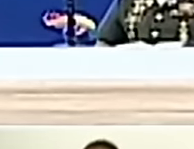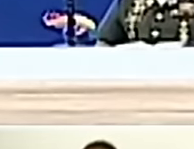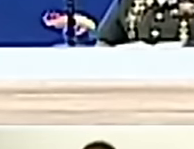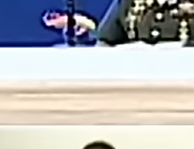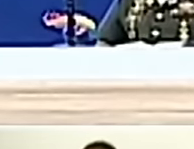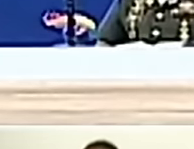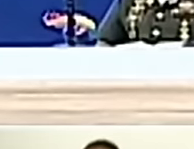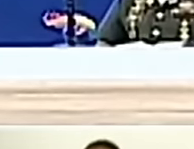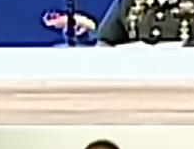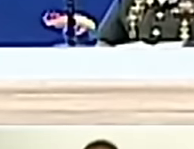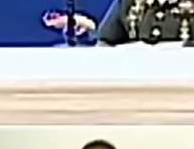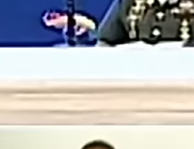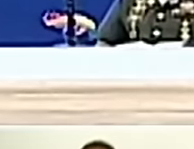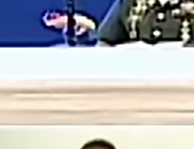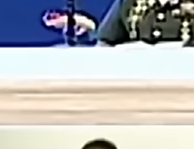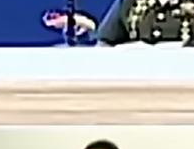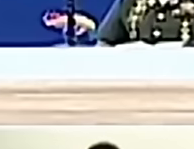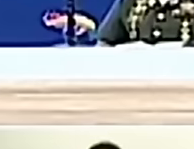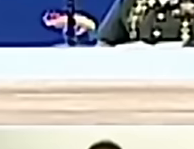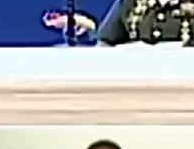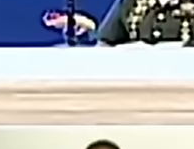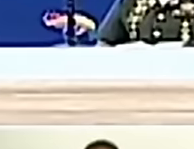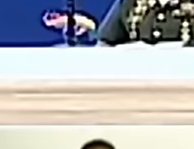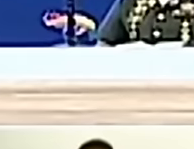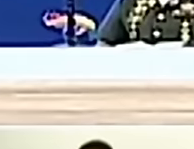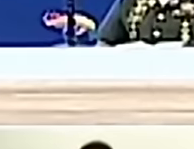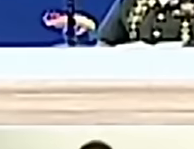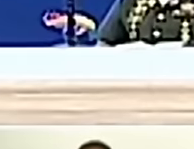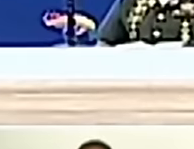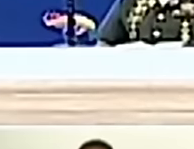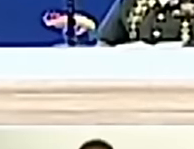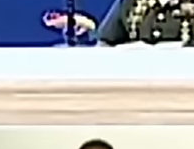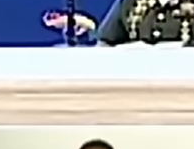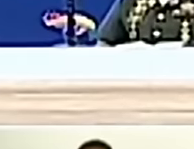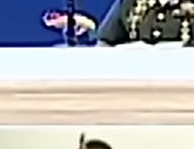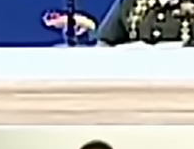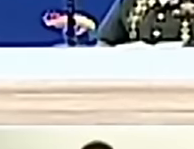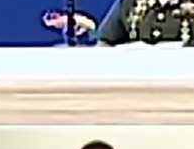Aquí tengo el mapa y se lo explicaba al visitante internacional que vino hoy.